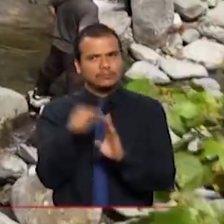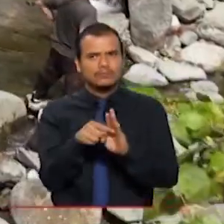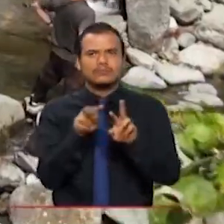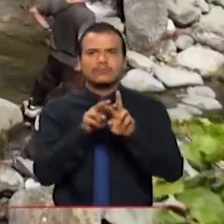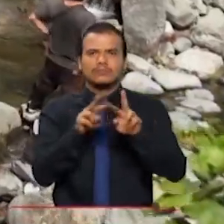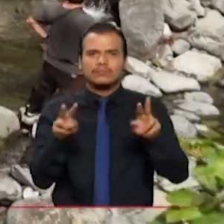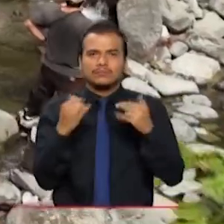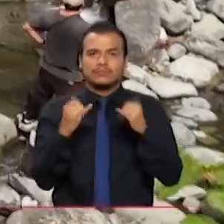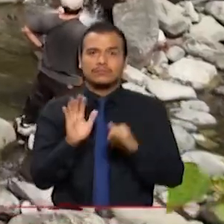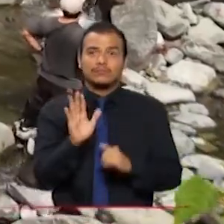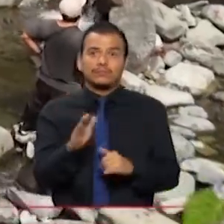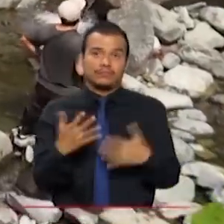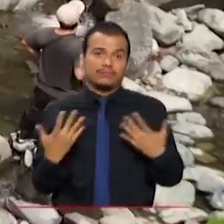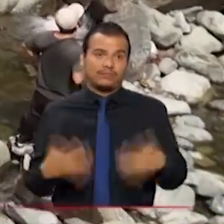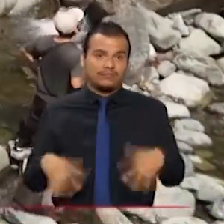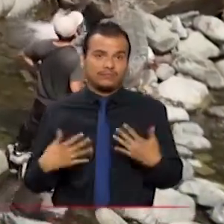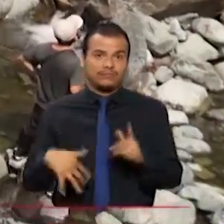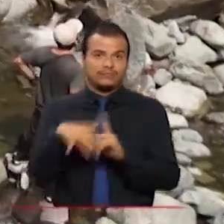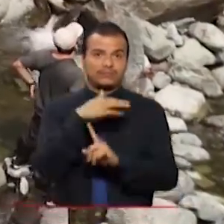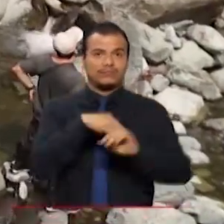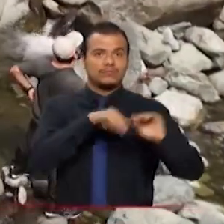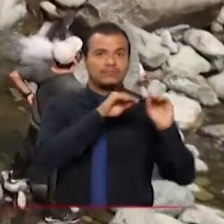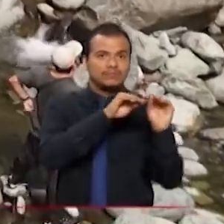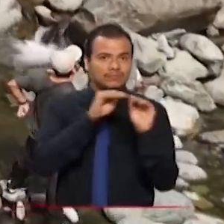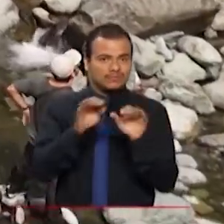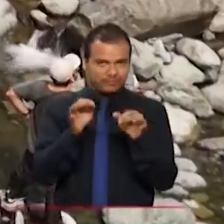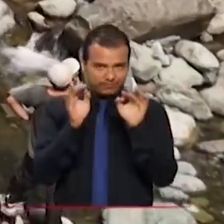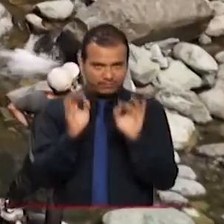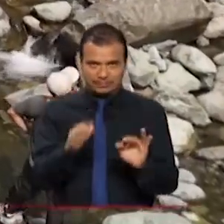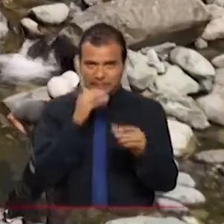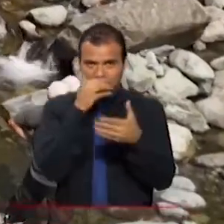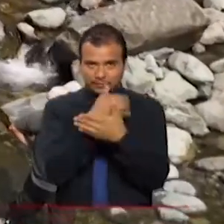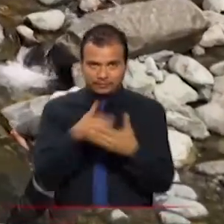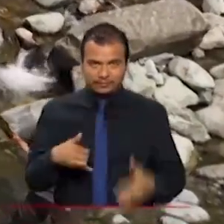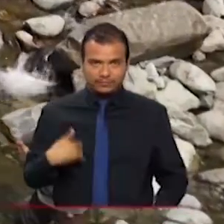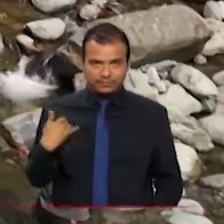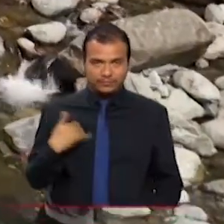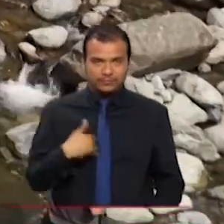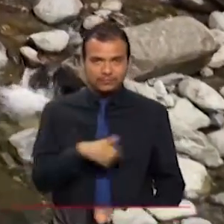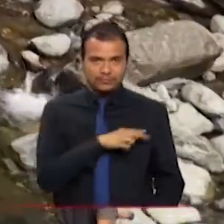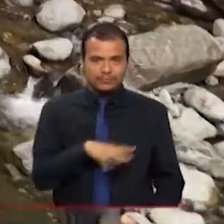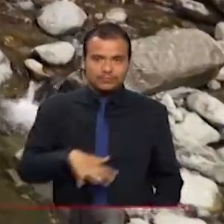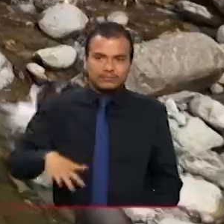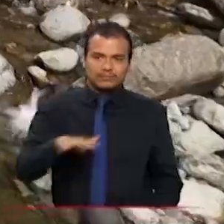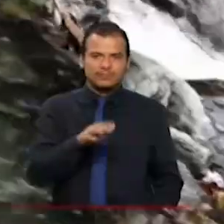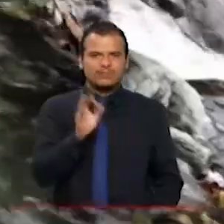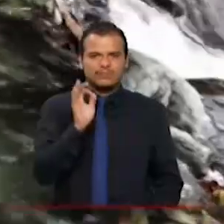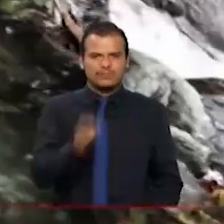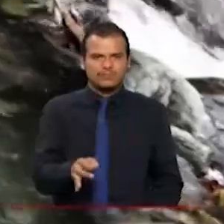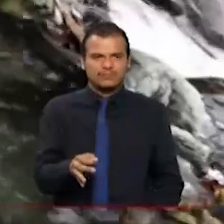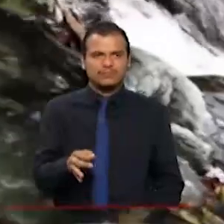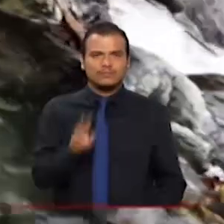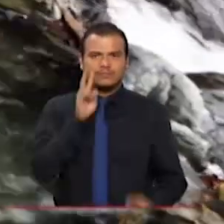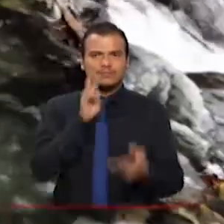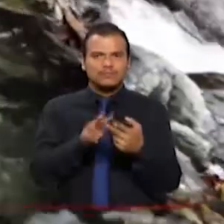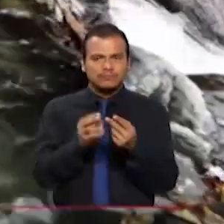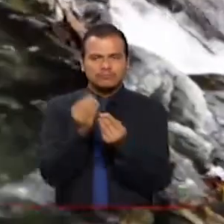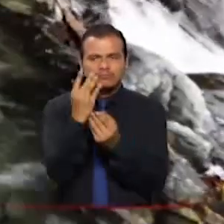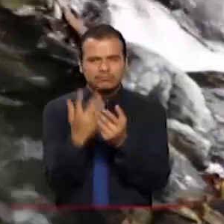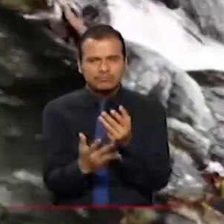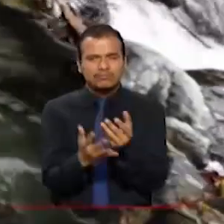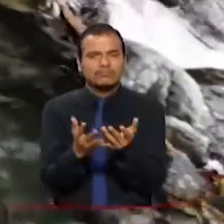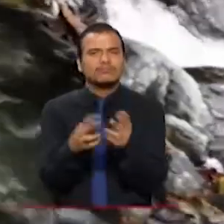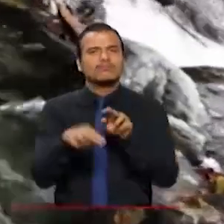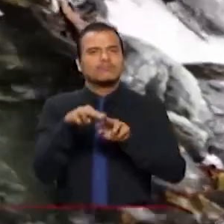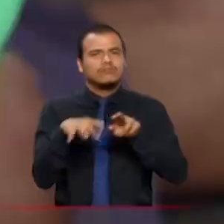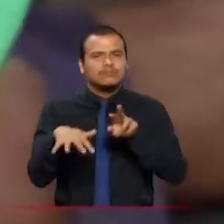territorio. Por medio de la educación ambiental podemos asegurar que los niños y jóvenes del departamento conocerán una de las riquezas del departamento,